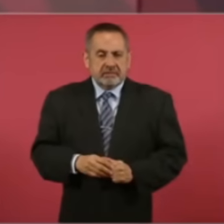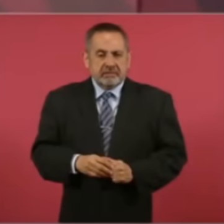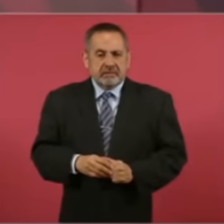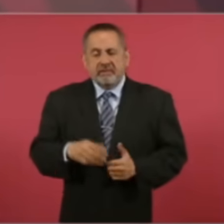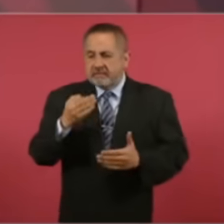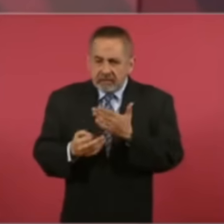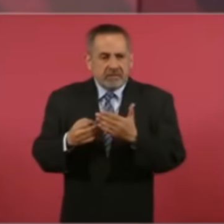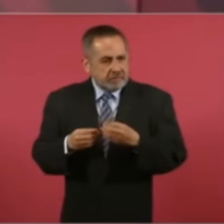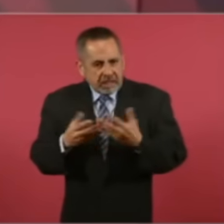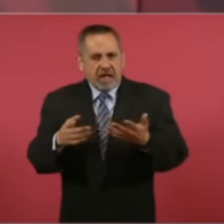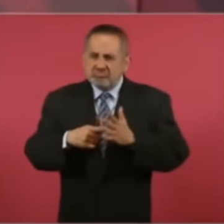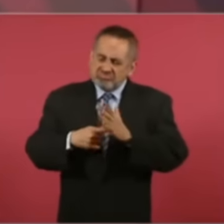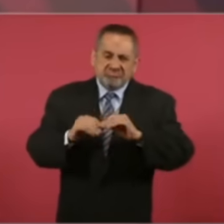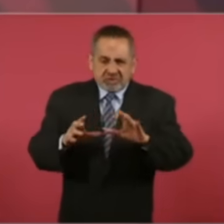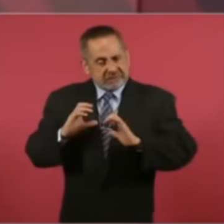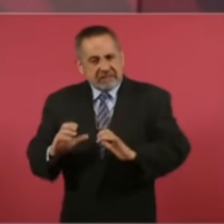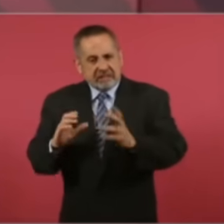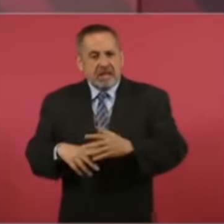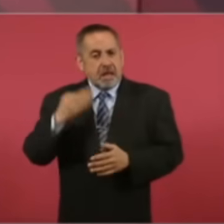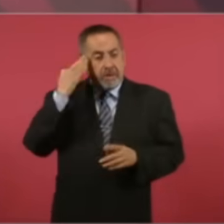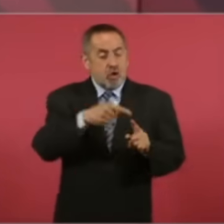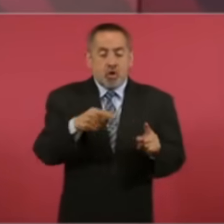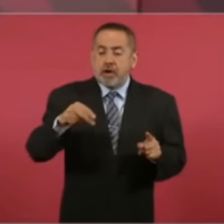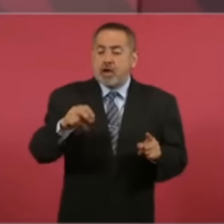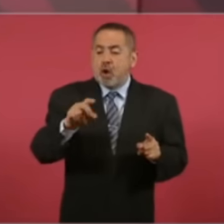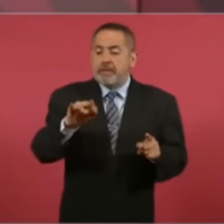expresó, no se manifestó, no se dio en el periodo neoliberal.